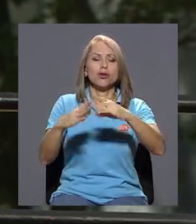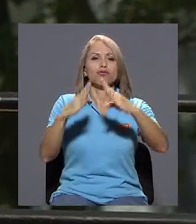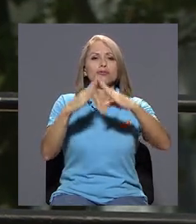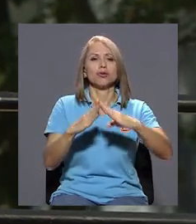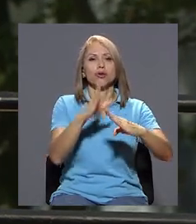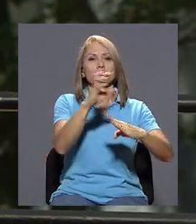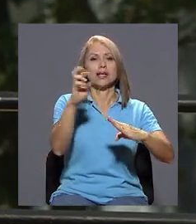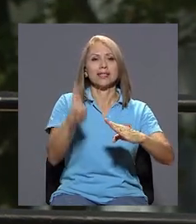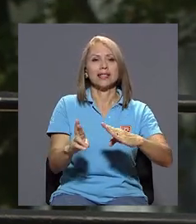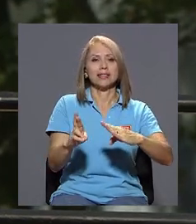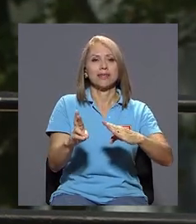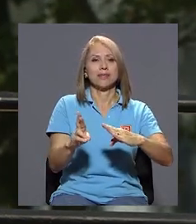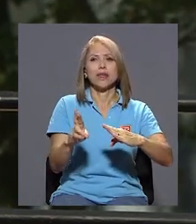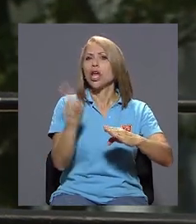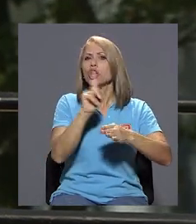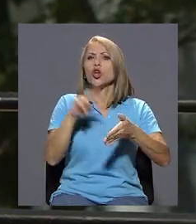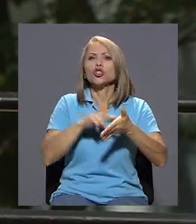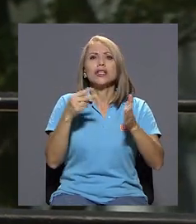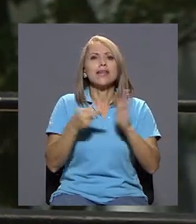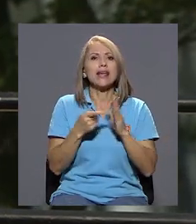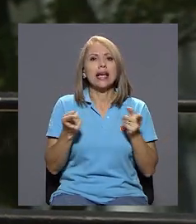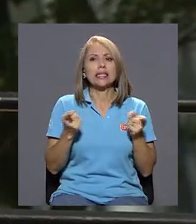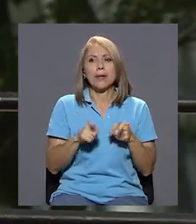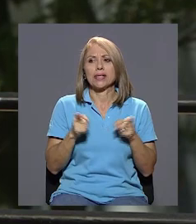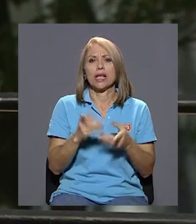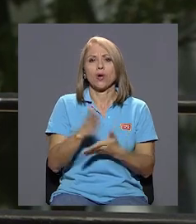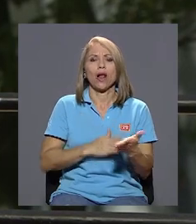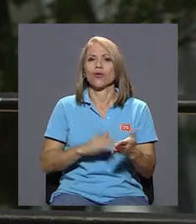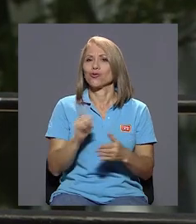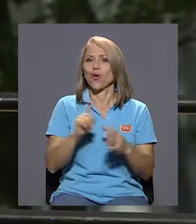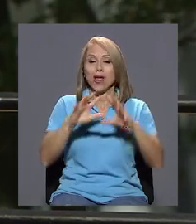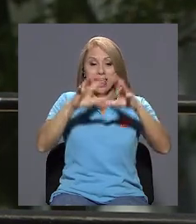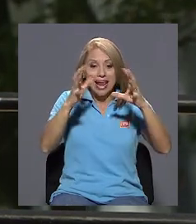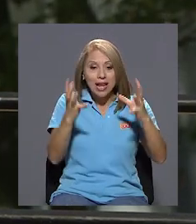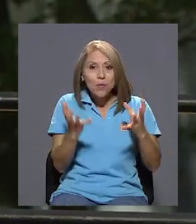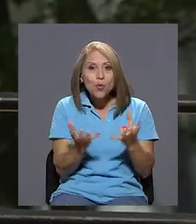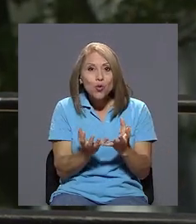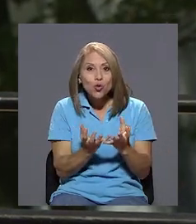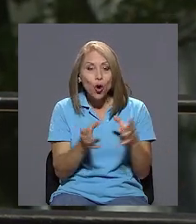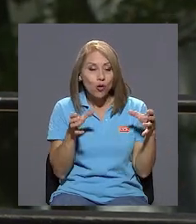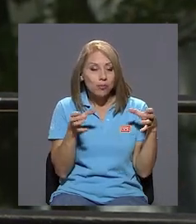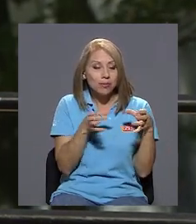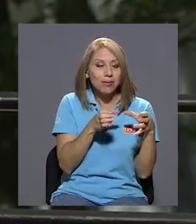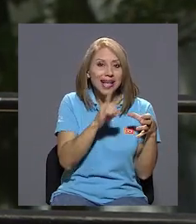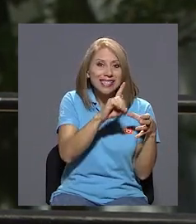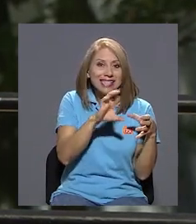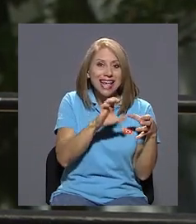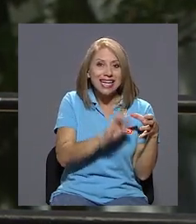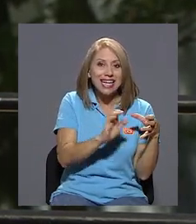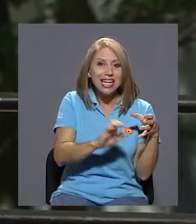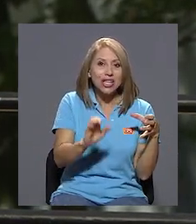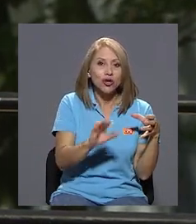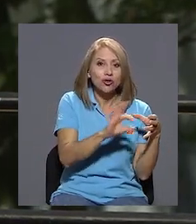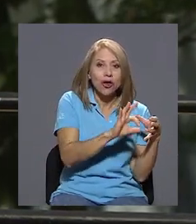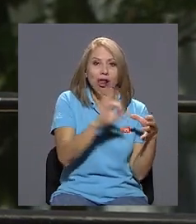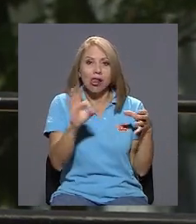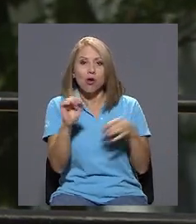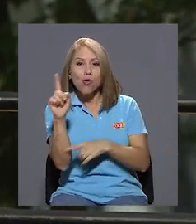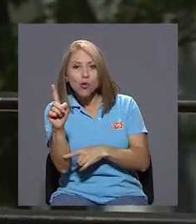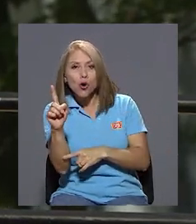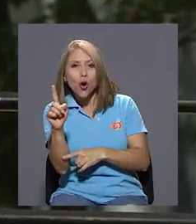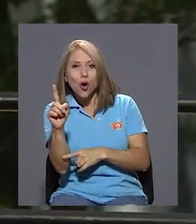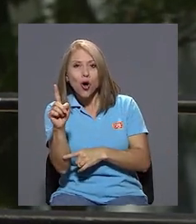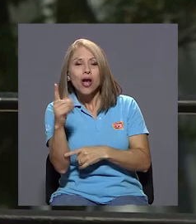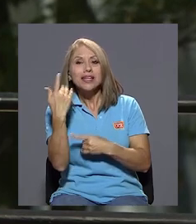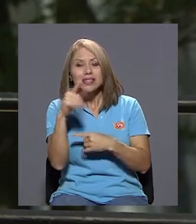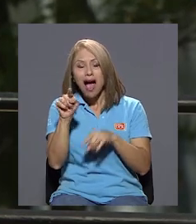costarricense. Algo, no es que esté pasando algo, digamos, a nivel mundial, 1 de 100 niños son diagnosticados